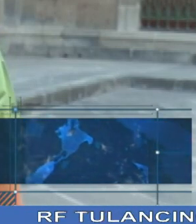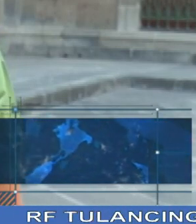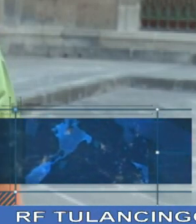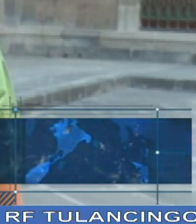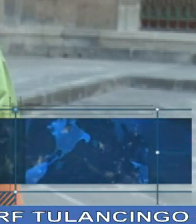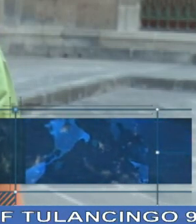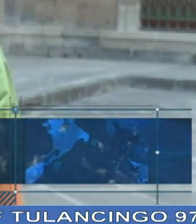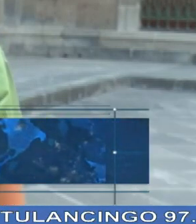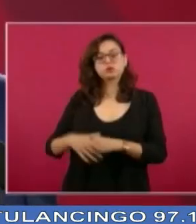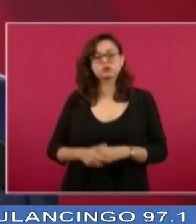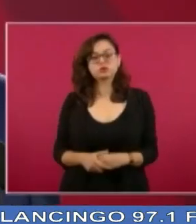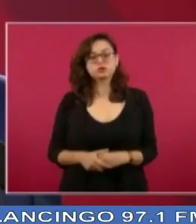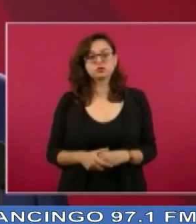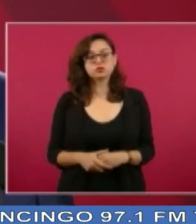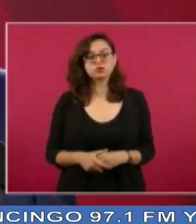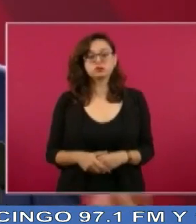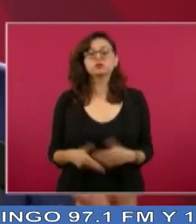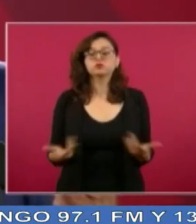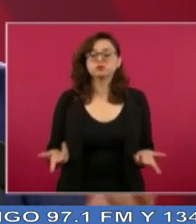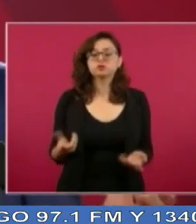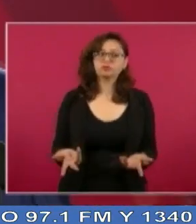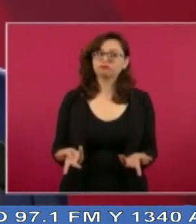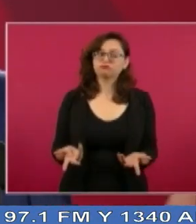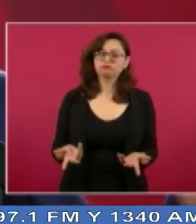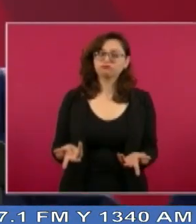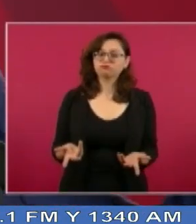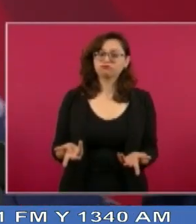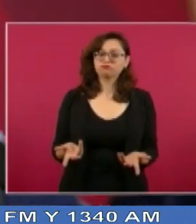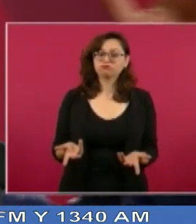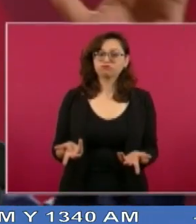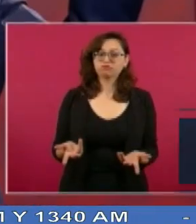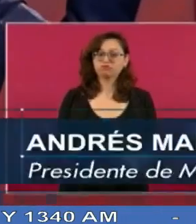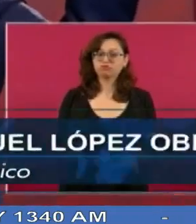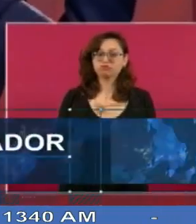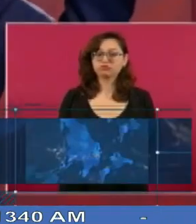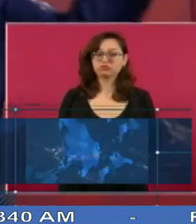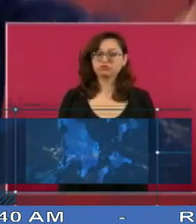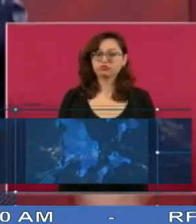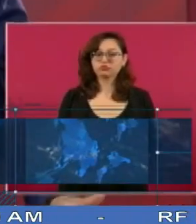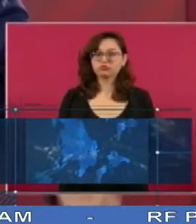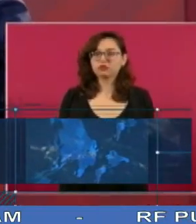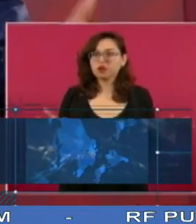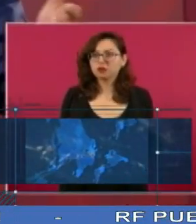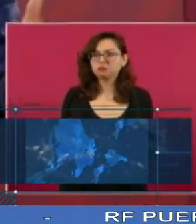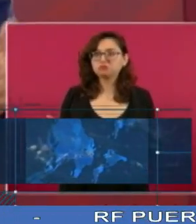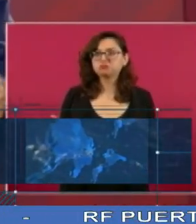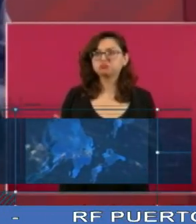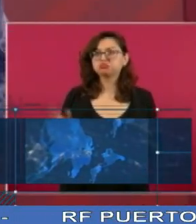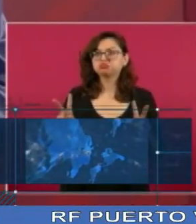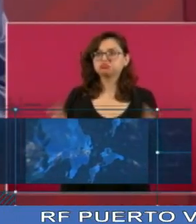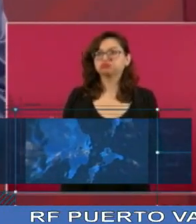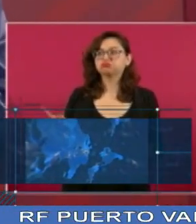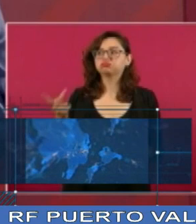médicos cubanos es una vileza el que por cuestiones